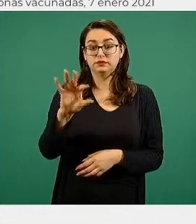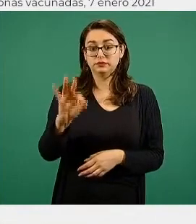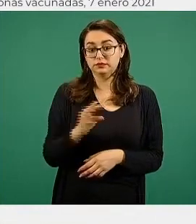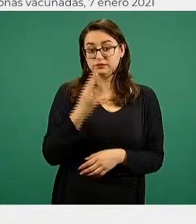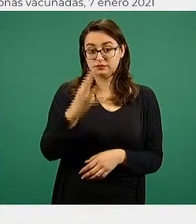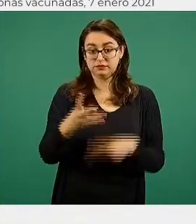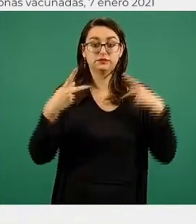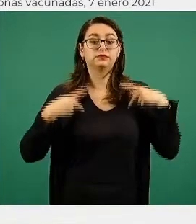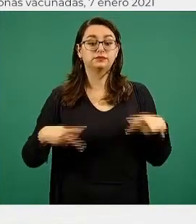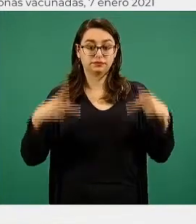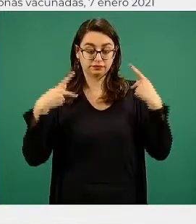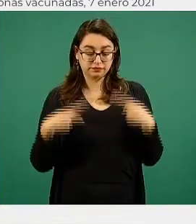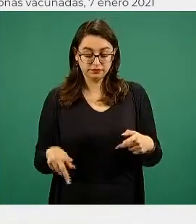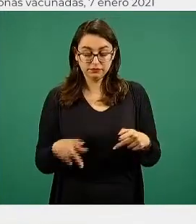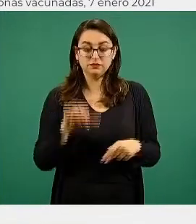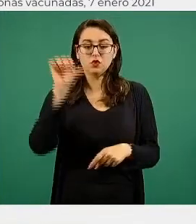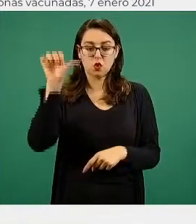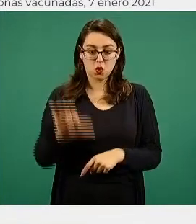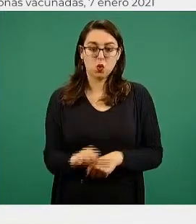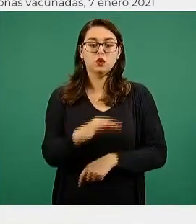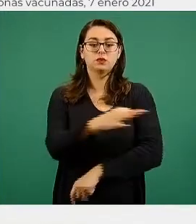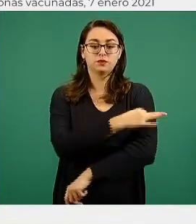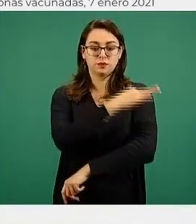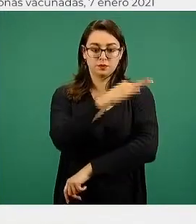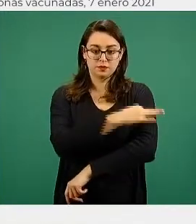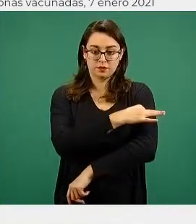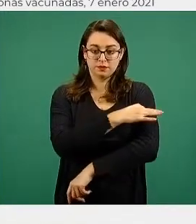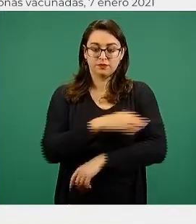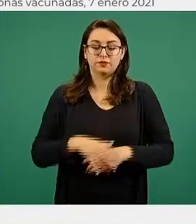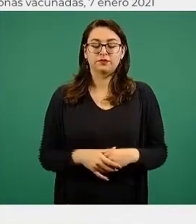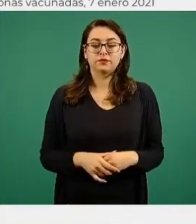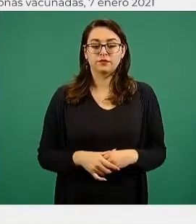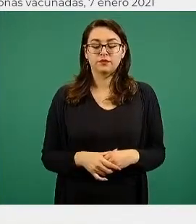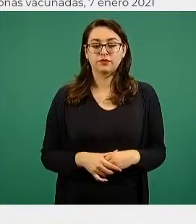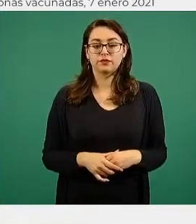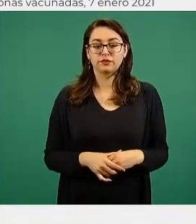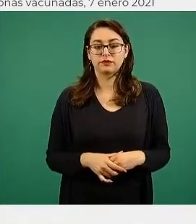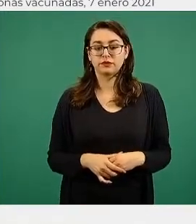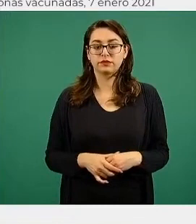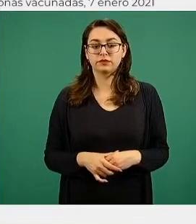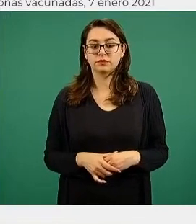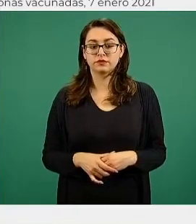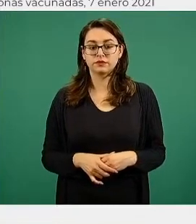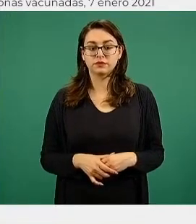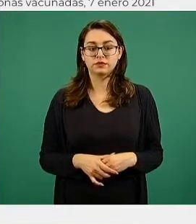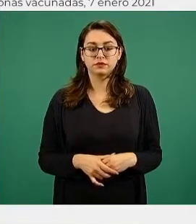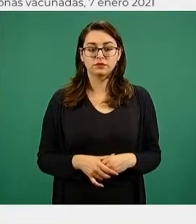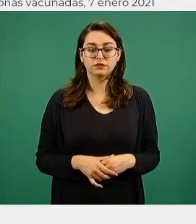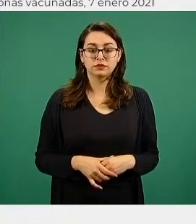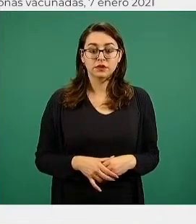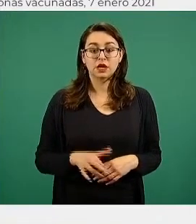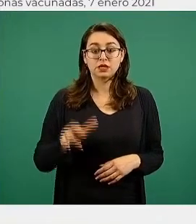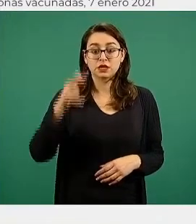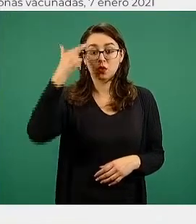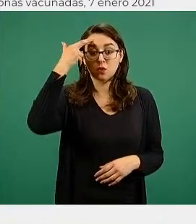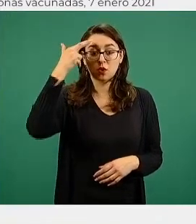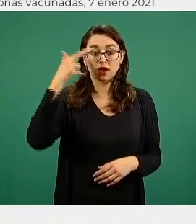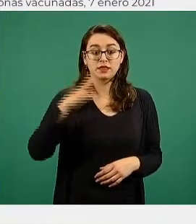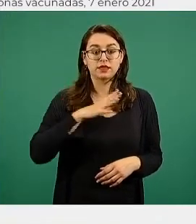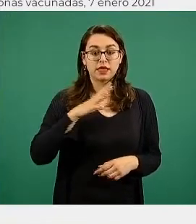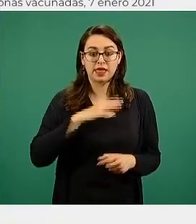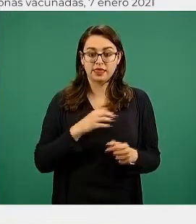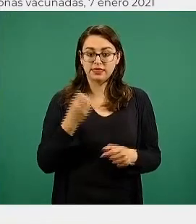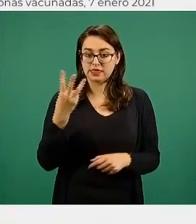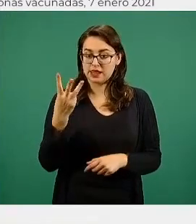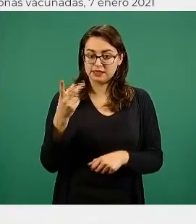4,444 personas en este día. Tenemos estos 3 días sin actividad, pero en